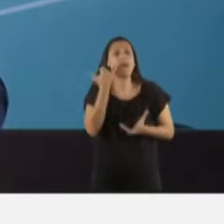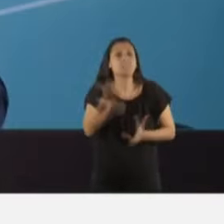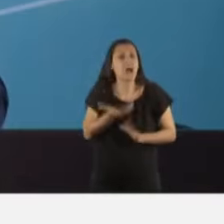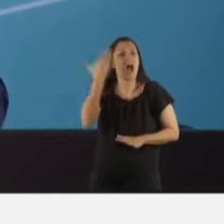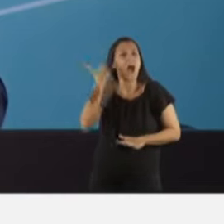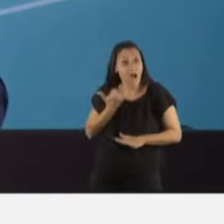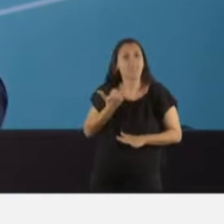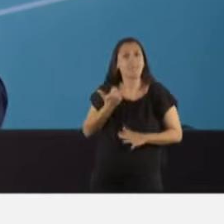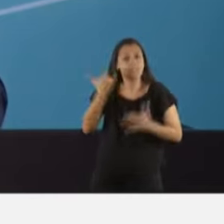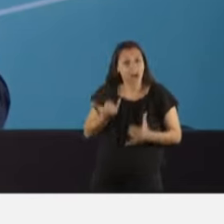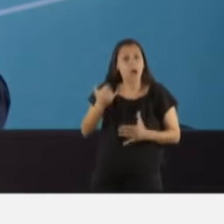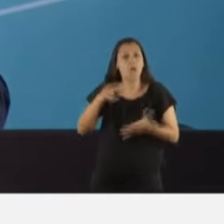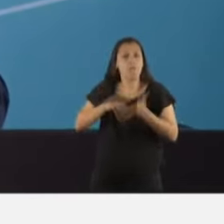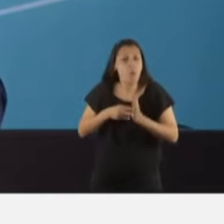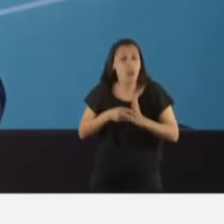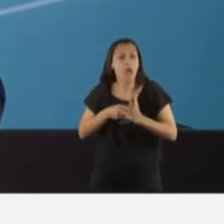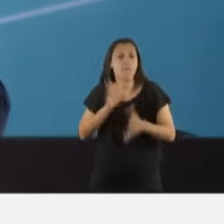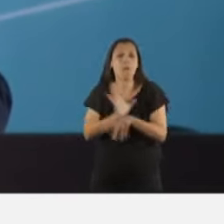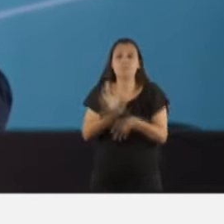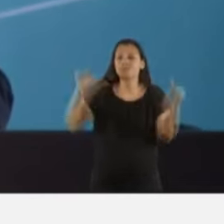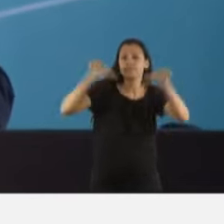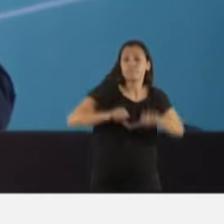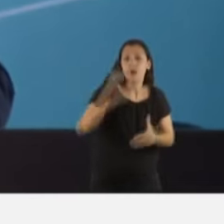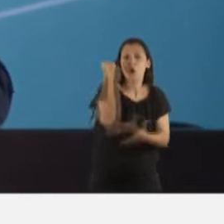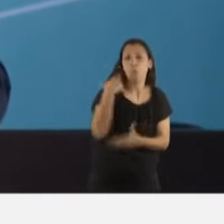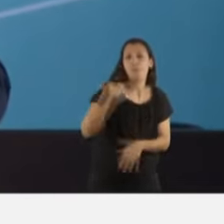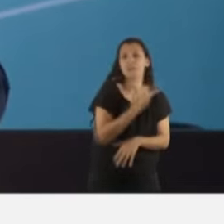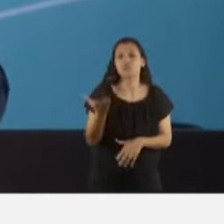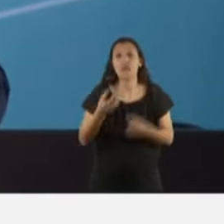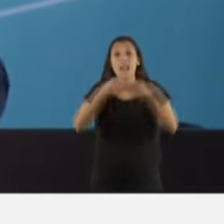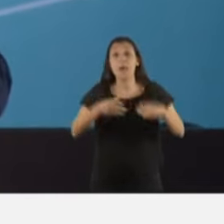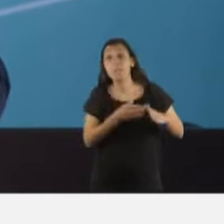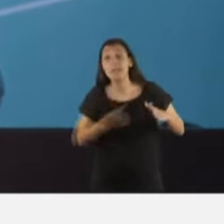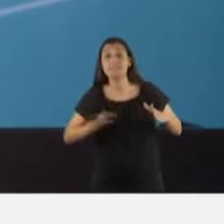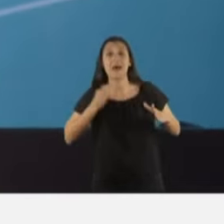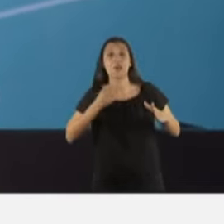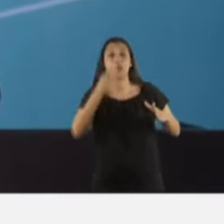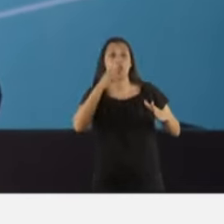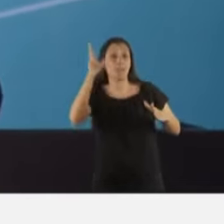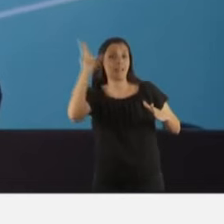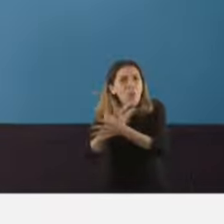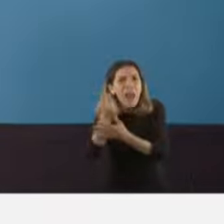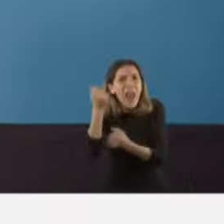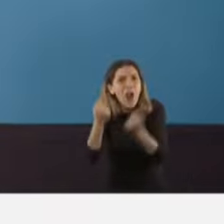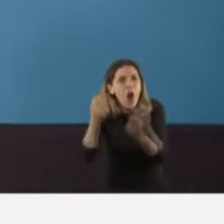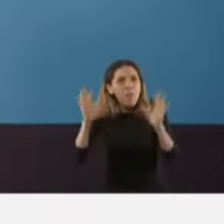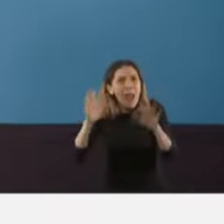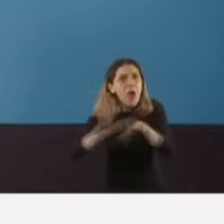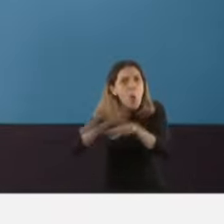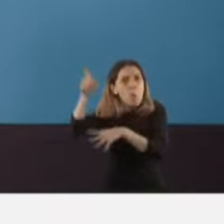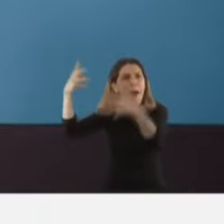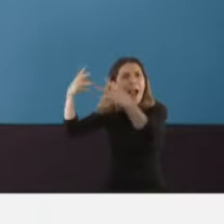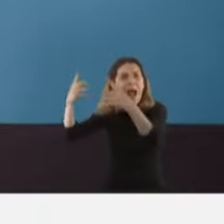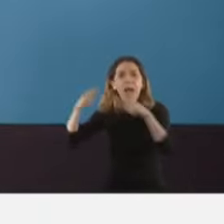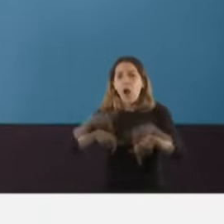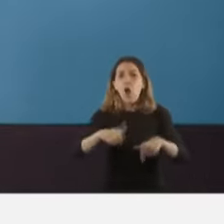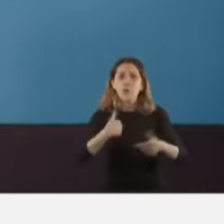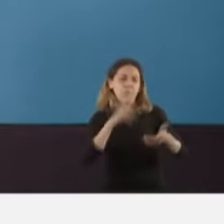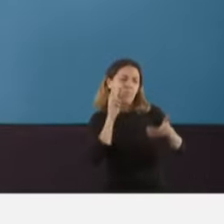que votaron en contra del acuerdo con el FMI o se abstuvieron. O sea, lograron tener esa porción